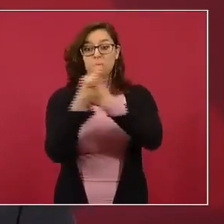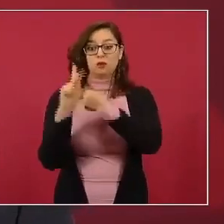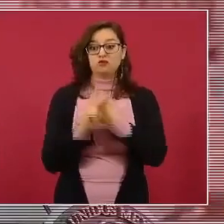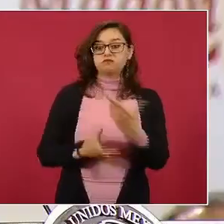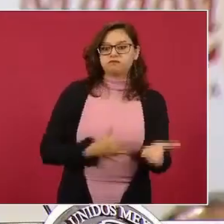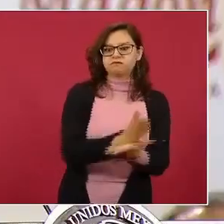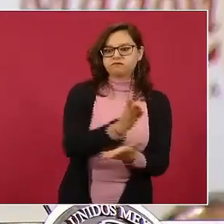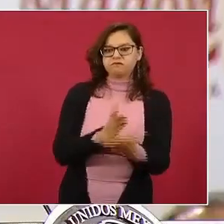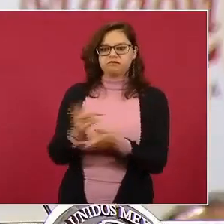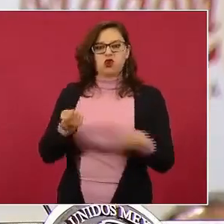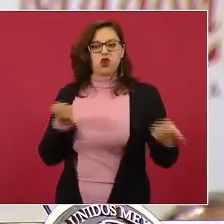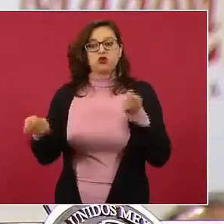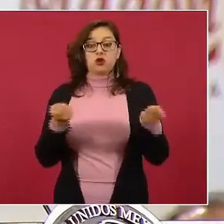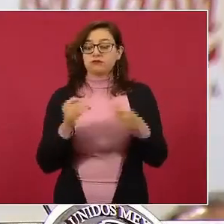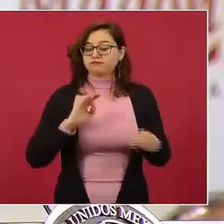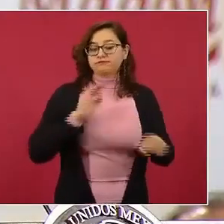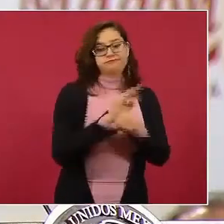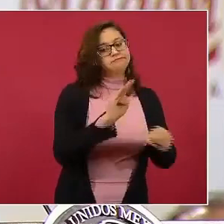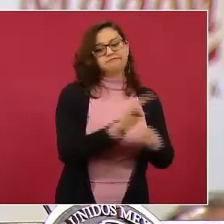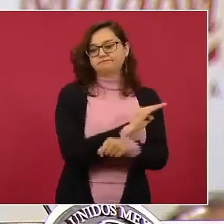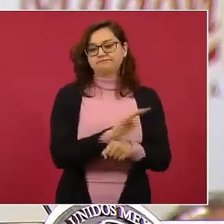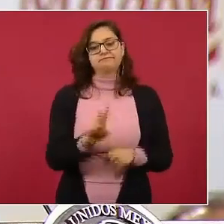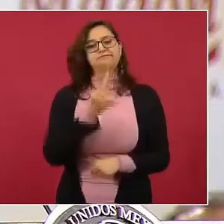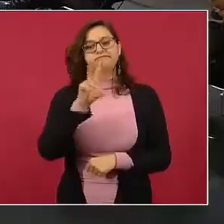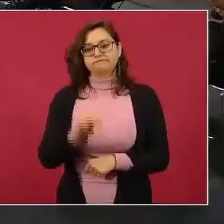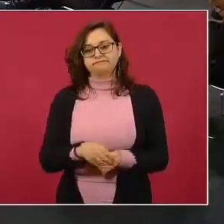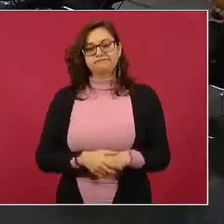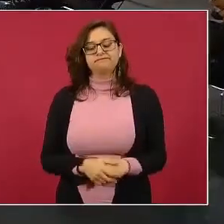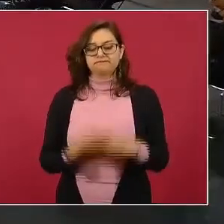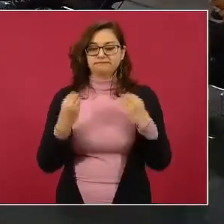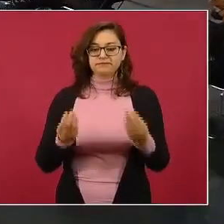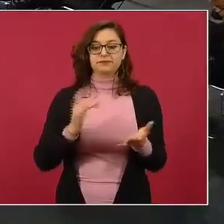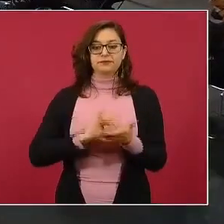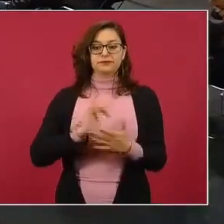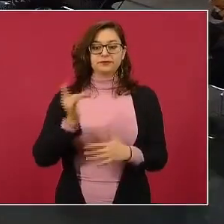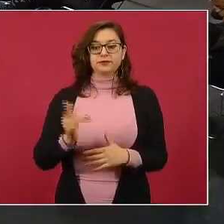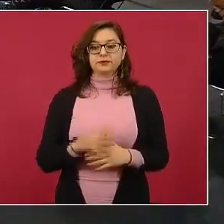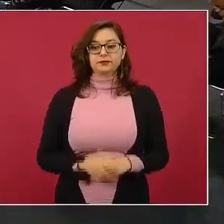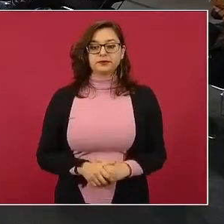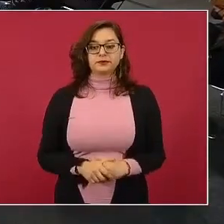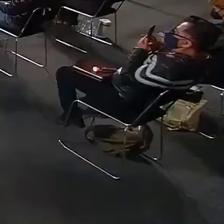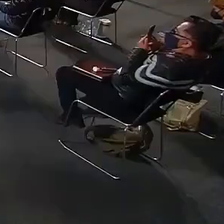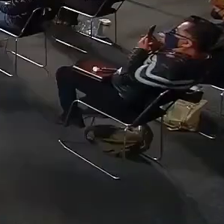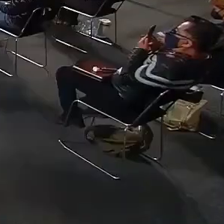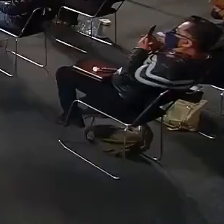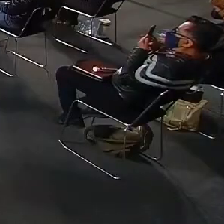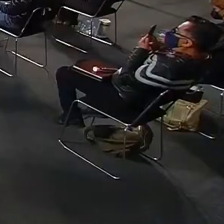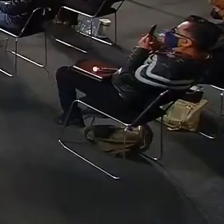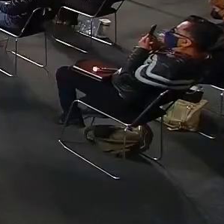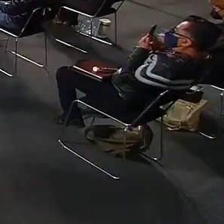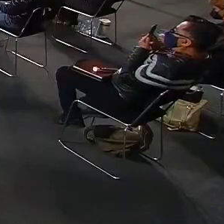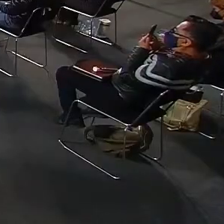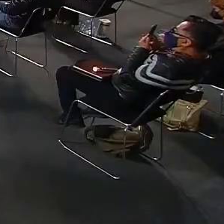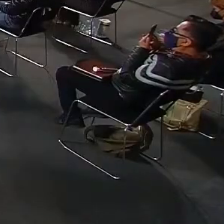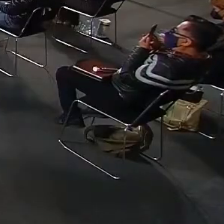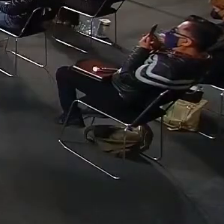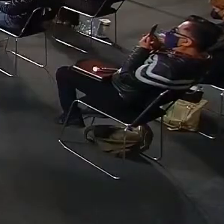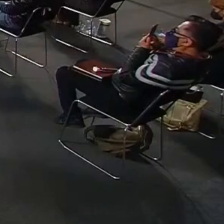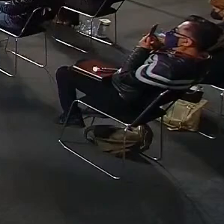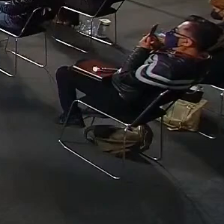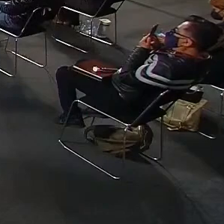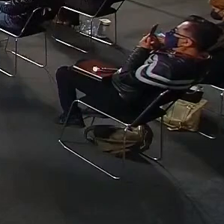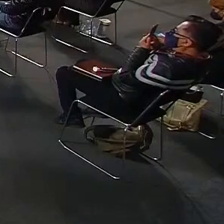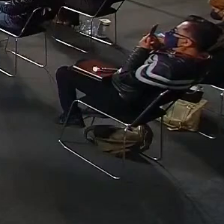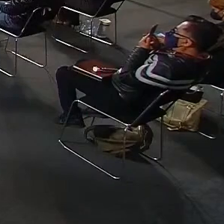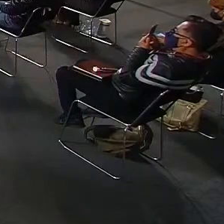penetrado de una manera importante en nuestro país. Muchas gracias. Gracias, señor presidente. Gracias a ustedes.